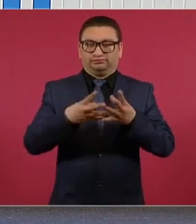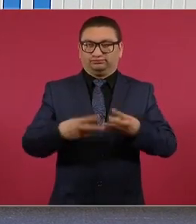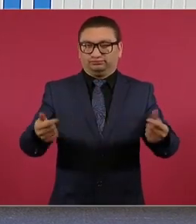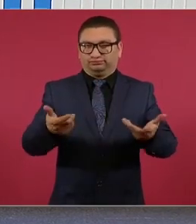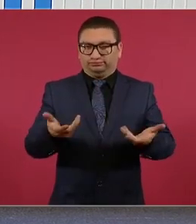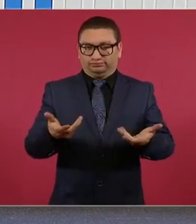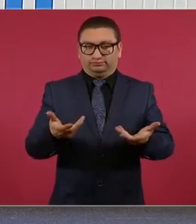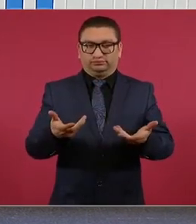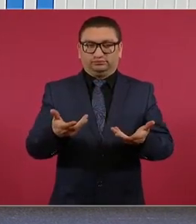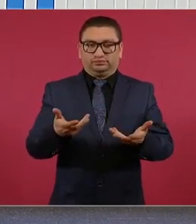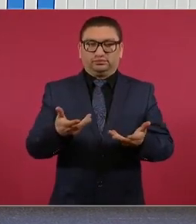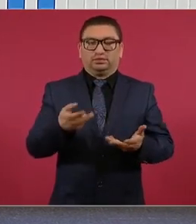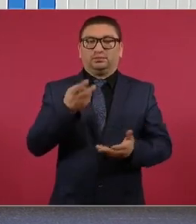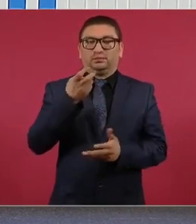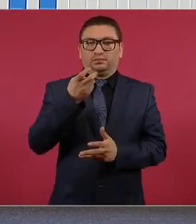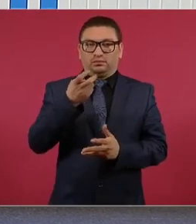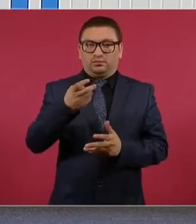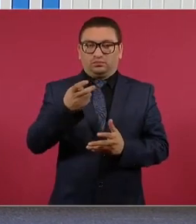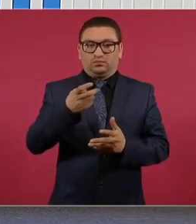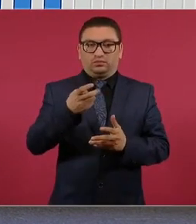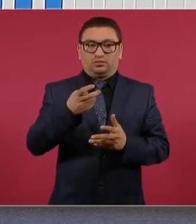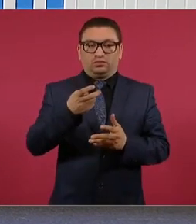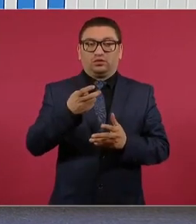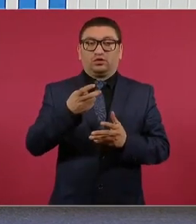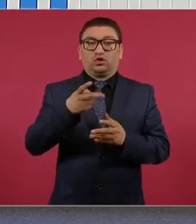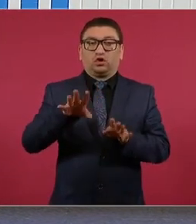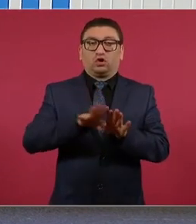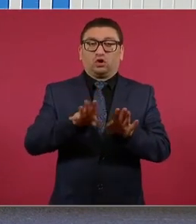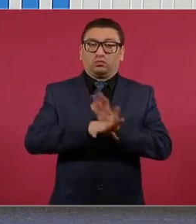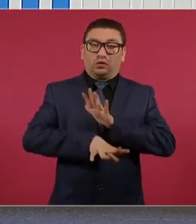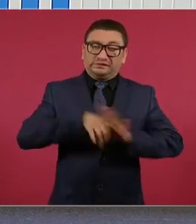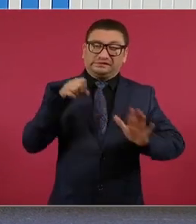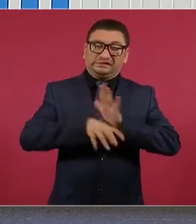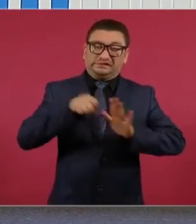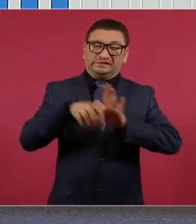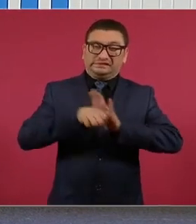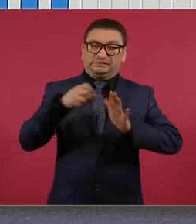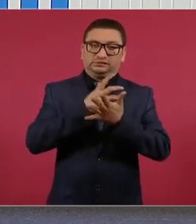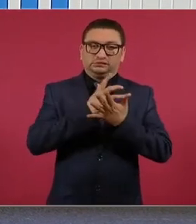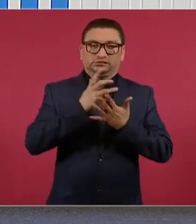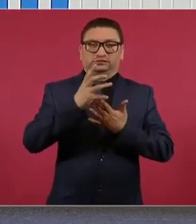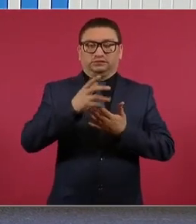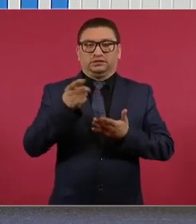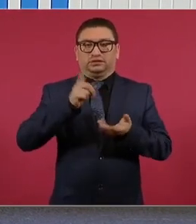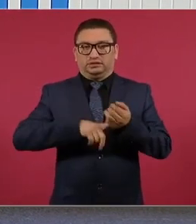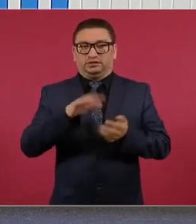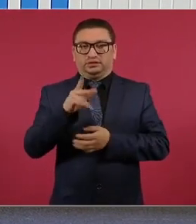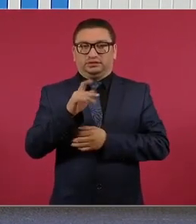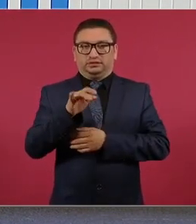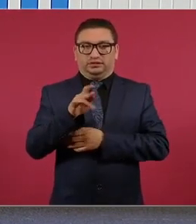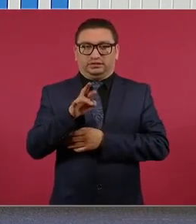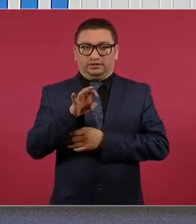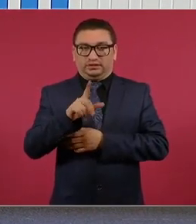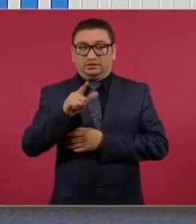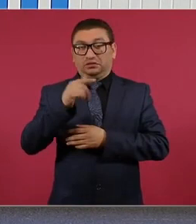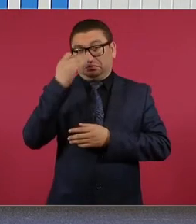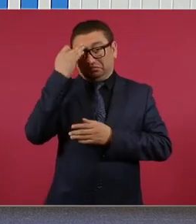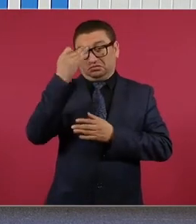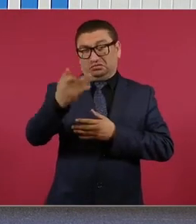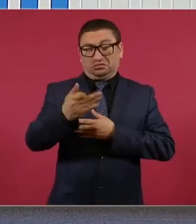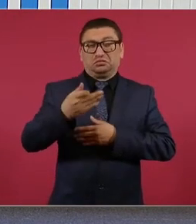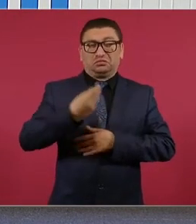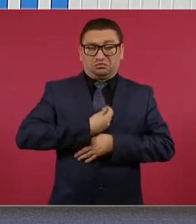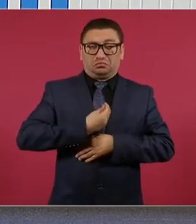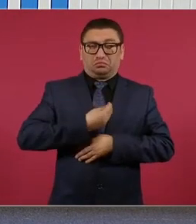pozos hubo una explotación y el cantarel que nos pudo haber durado más